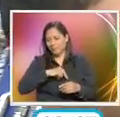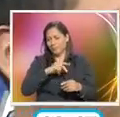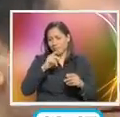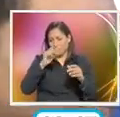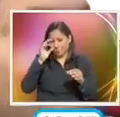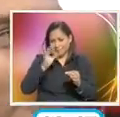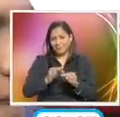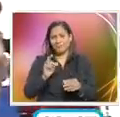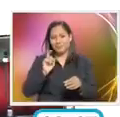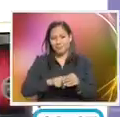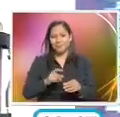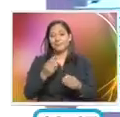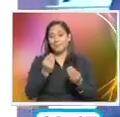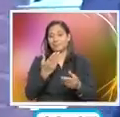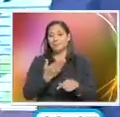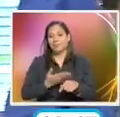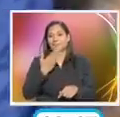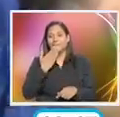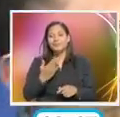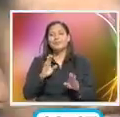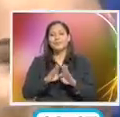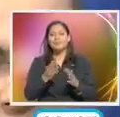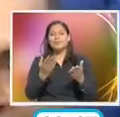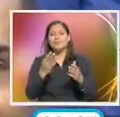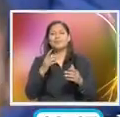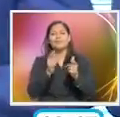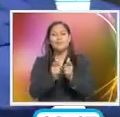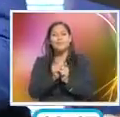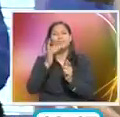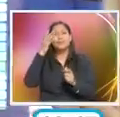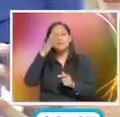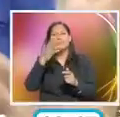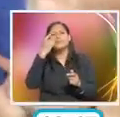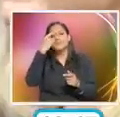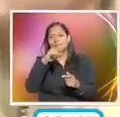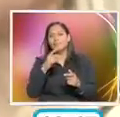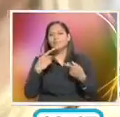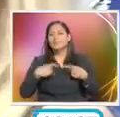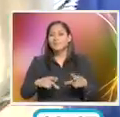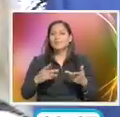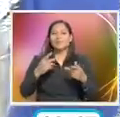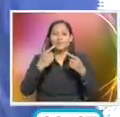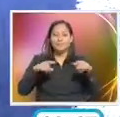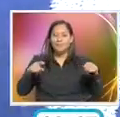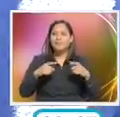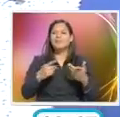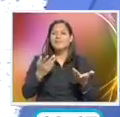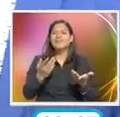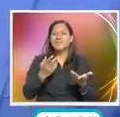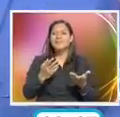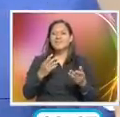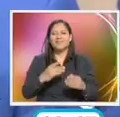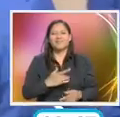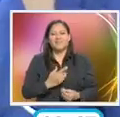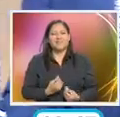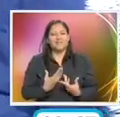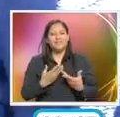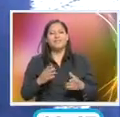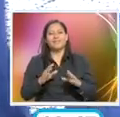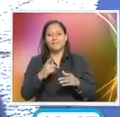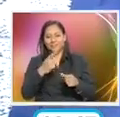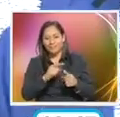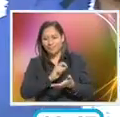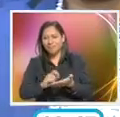estar. Eso, muy bien. Oigan, cuéntenos, ¿para dónde va su banda dirigida? El público, la música, las emociones,